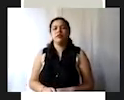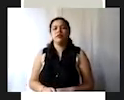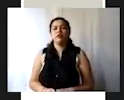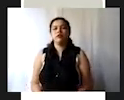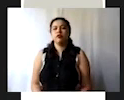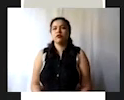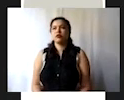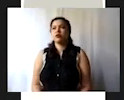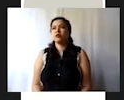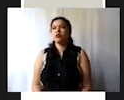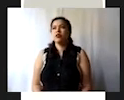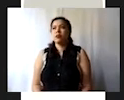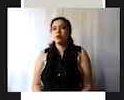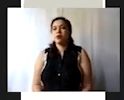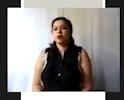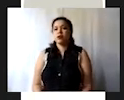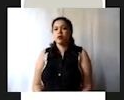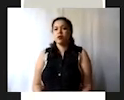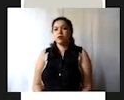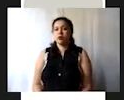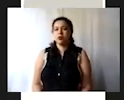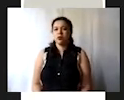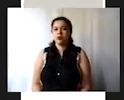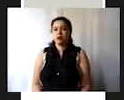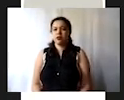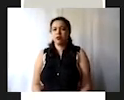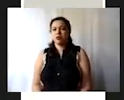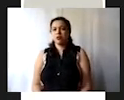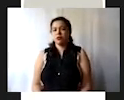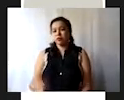Nada más que creo que no, yo no escucho.